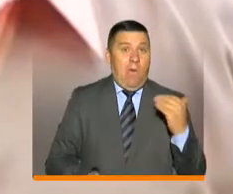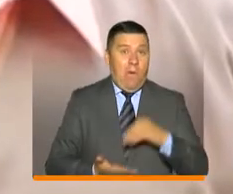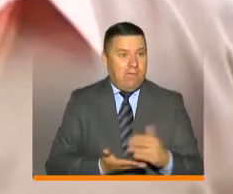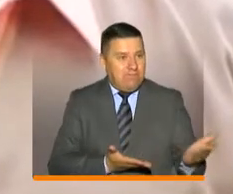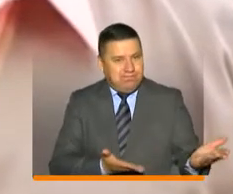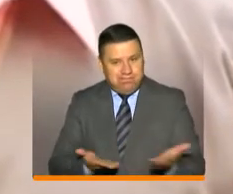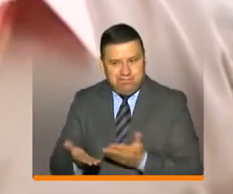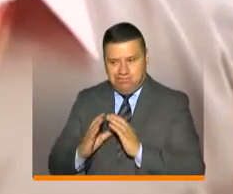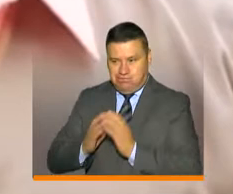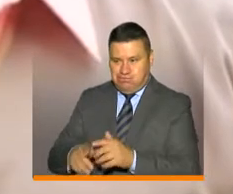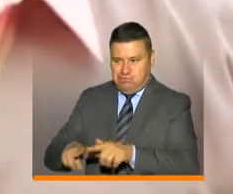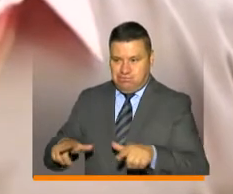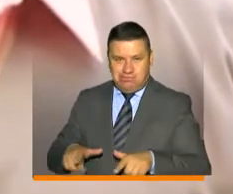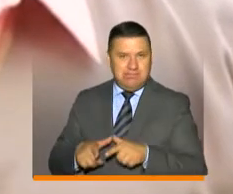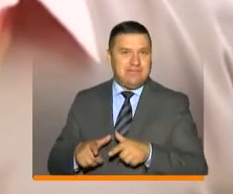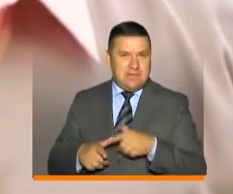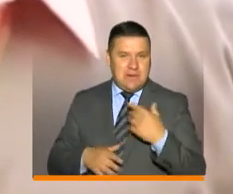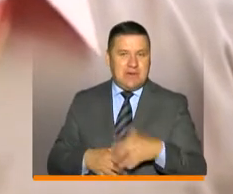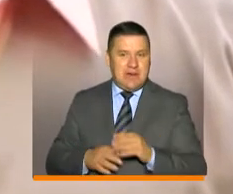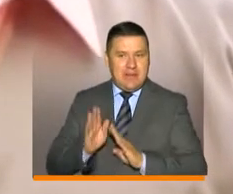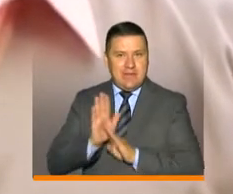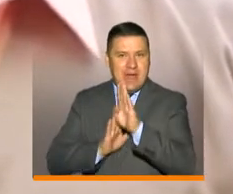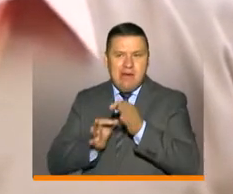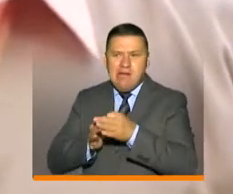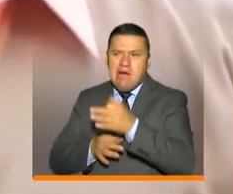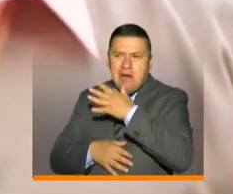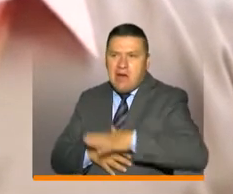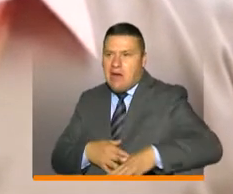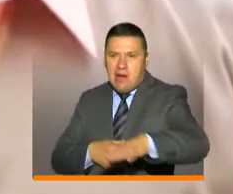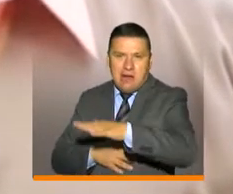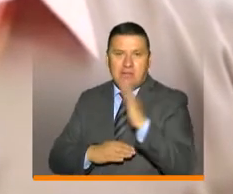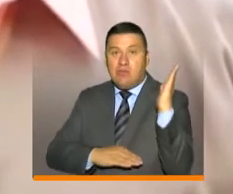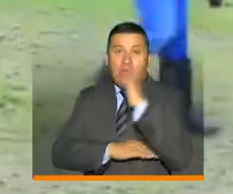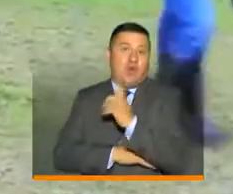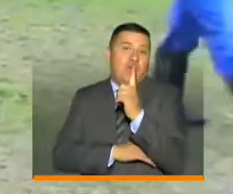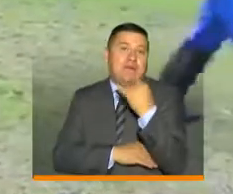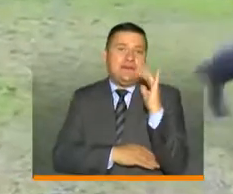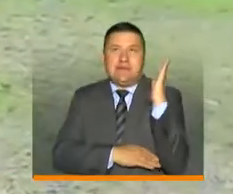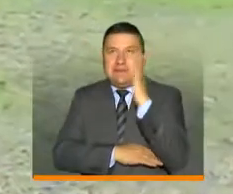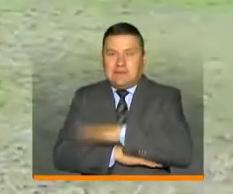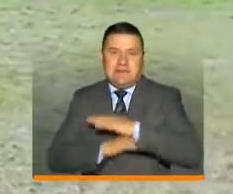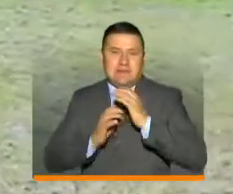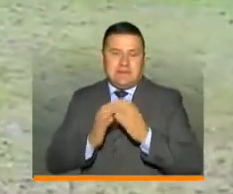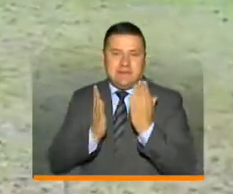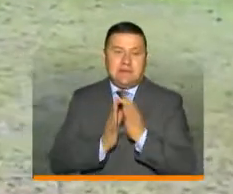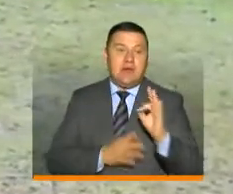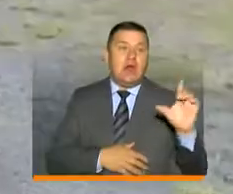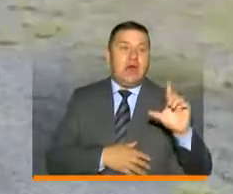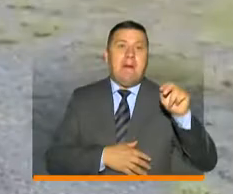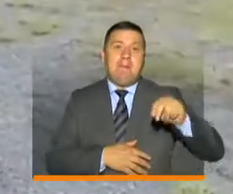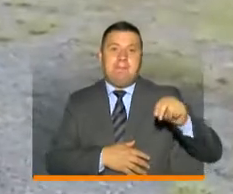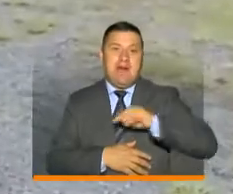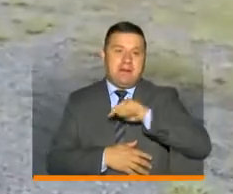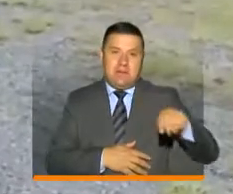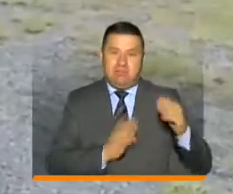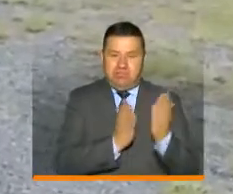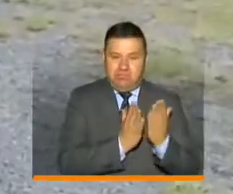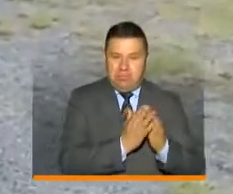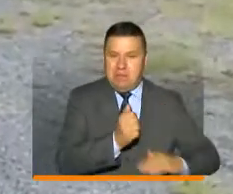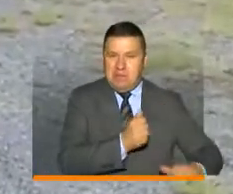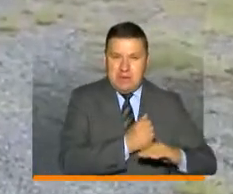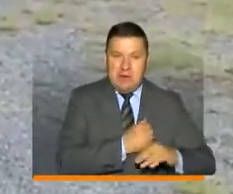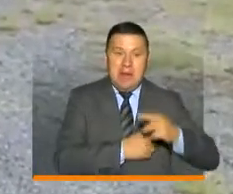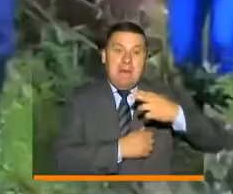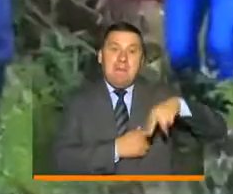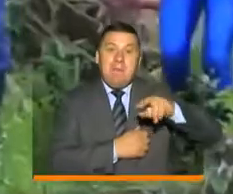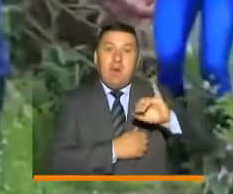las aulas en la sede Concentración de Desarrollo Rural, que tiene jornada única. Los lunes y martes vienen a las áreas básicas y